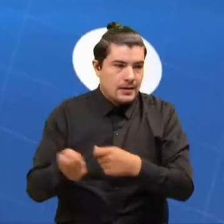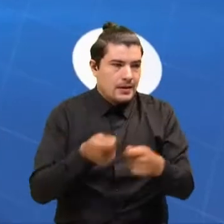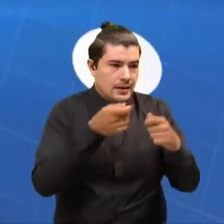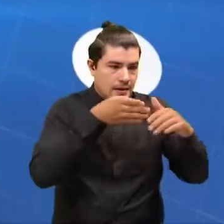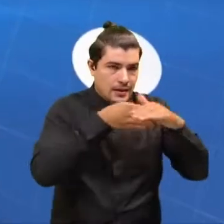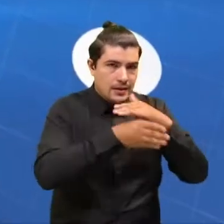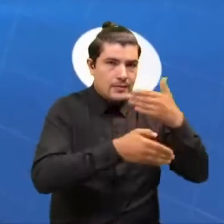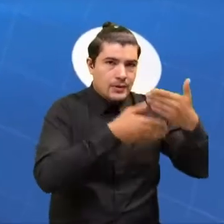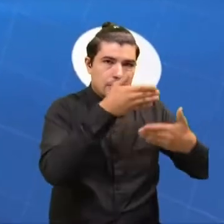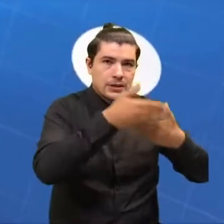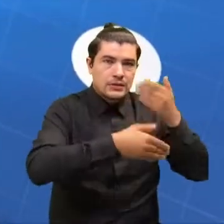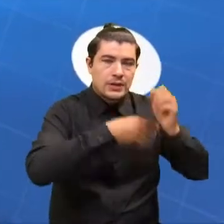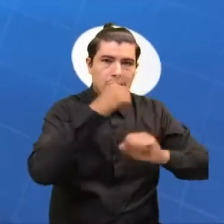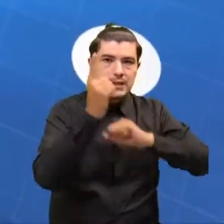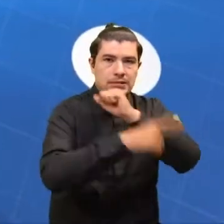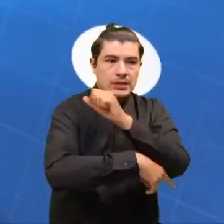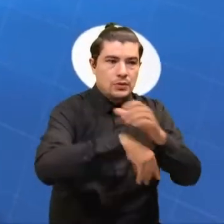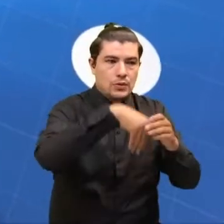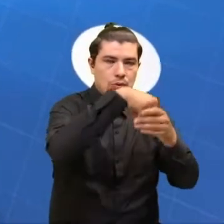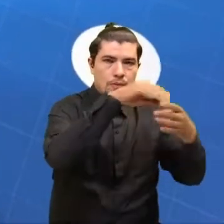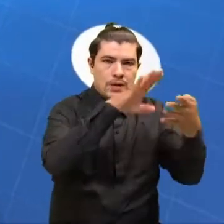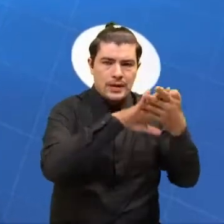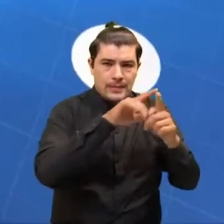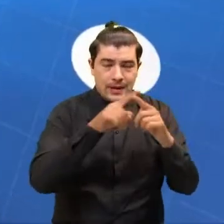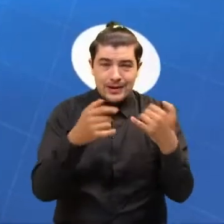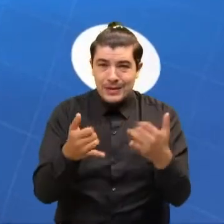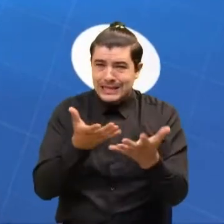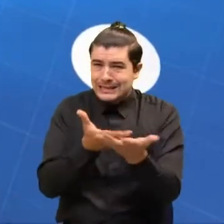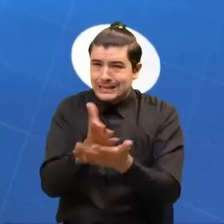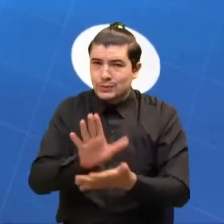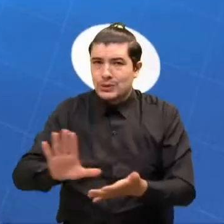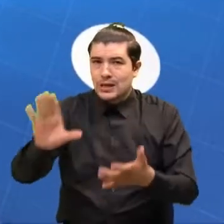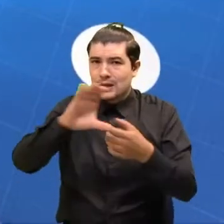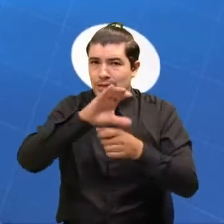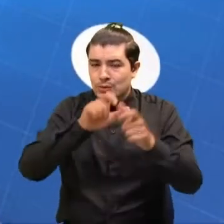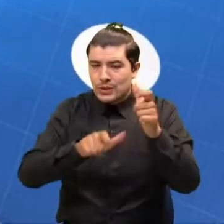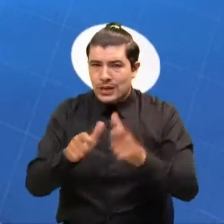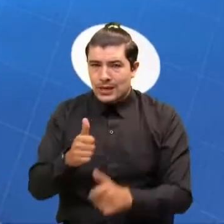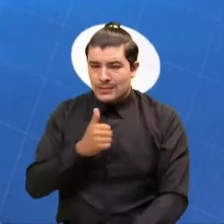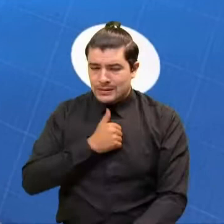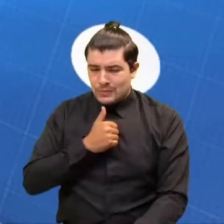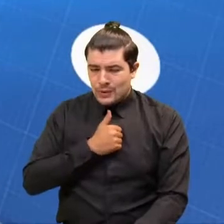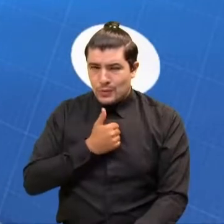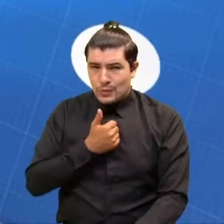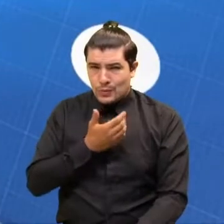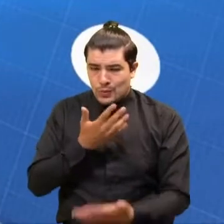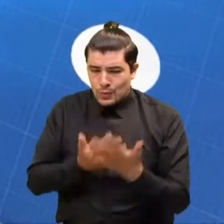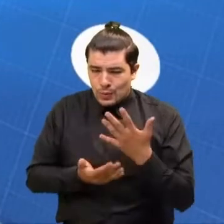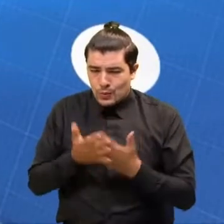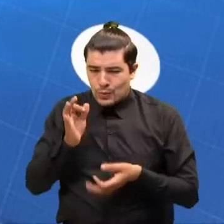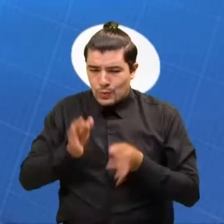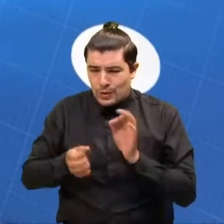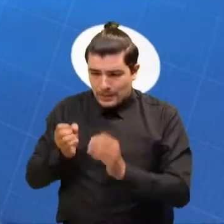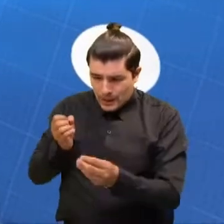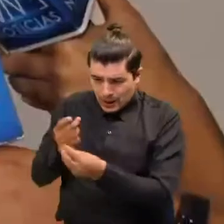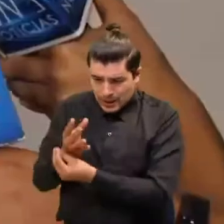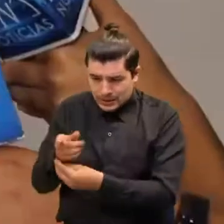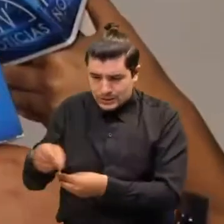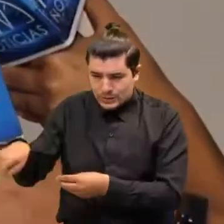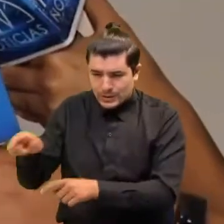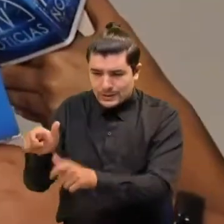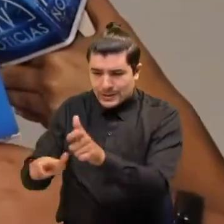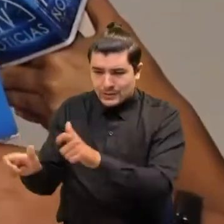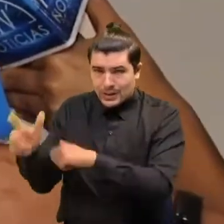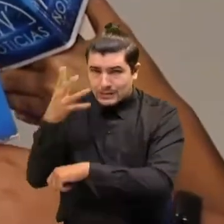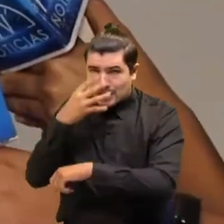digamos, estos hechos por voluntad propia y le ocasionen heridas a estas personas, sino que sean entregados